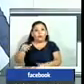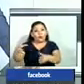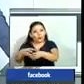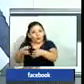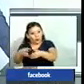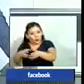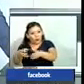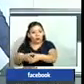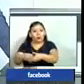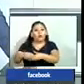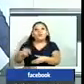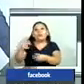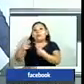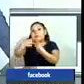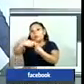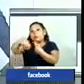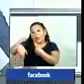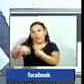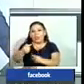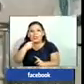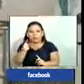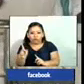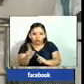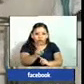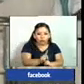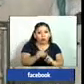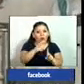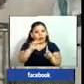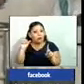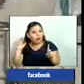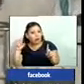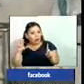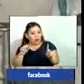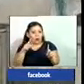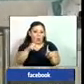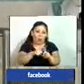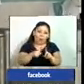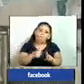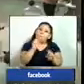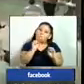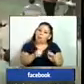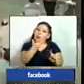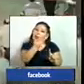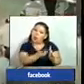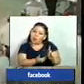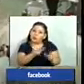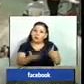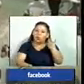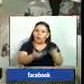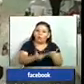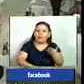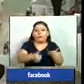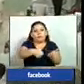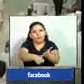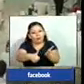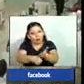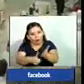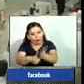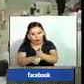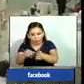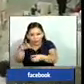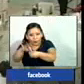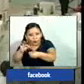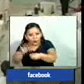Gana presentó a Carlos Rodríguez como precandidato para la alcaldía de San Salvador y quien podría ser electo en el proceso interno de este instituto